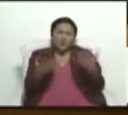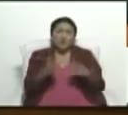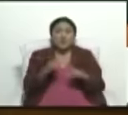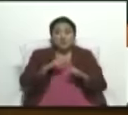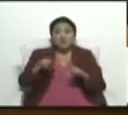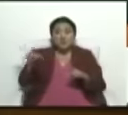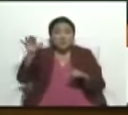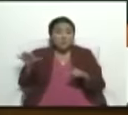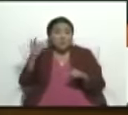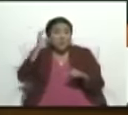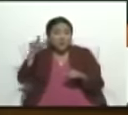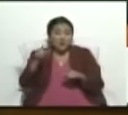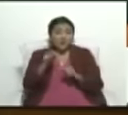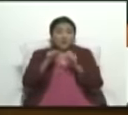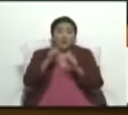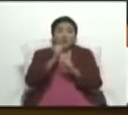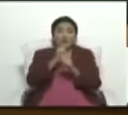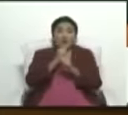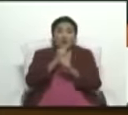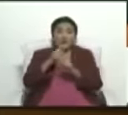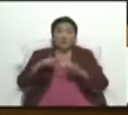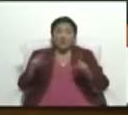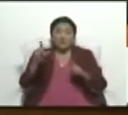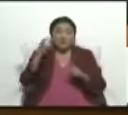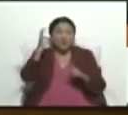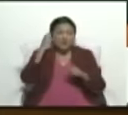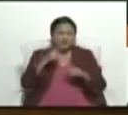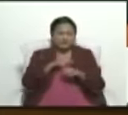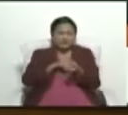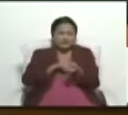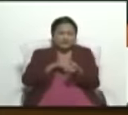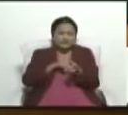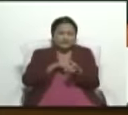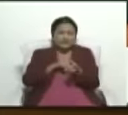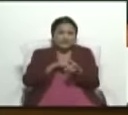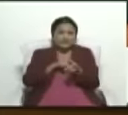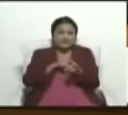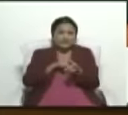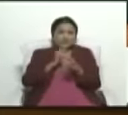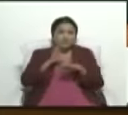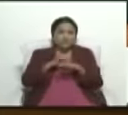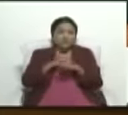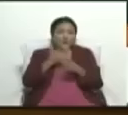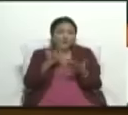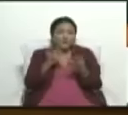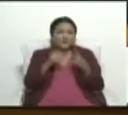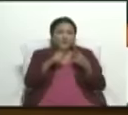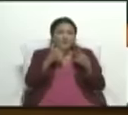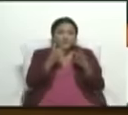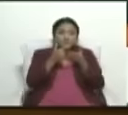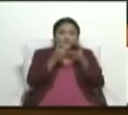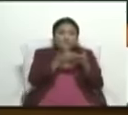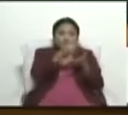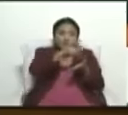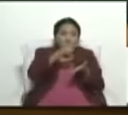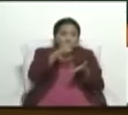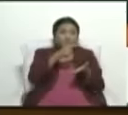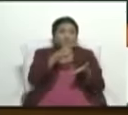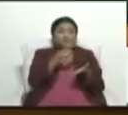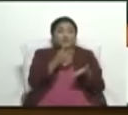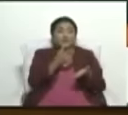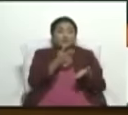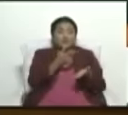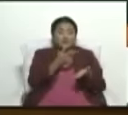eso. O sea, su frustración, lo que no pudo hacer con Canserbero de ser manager de él, y por eso lo mata,